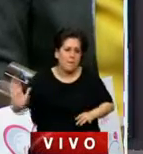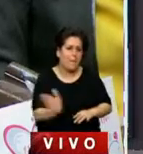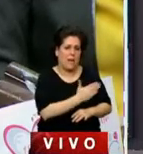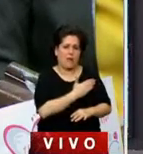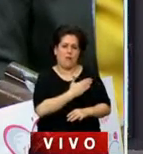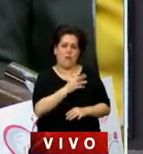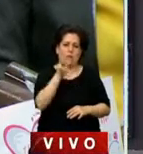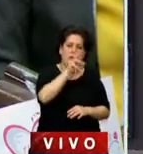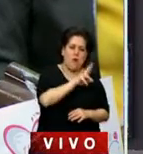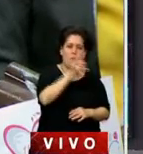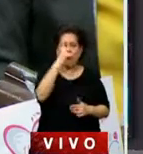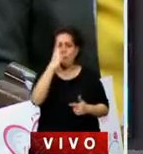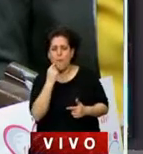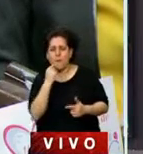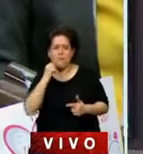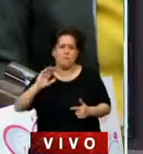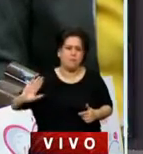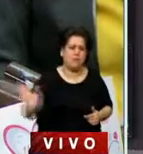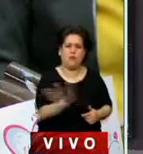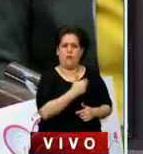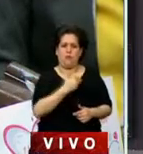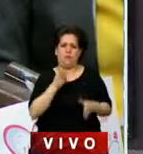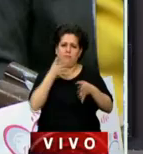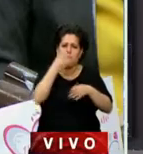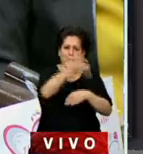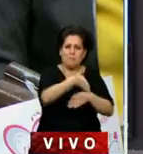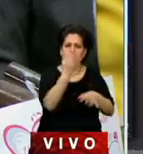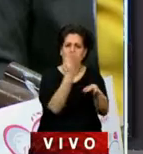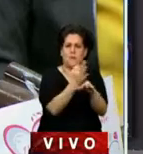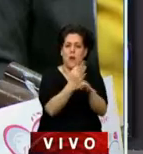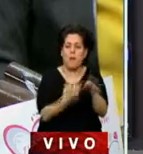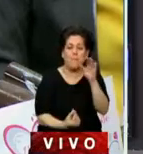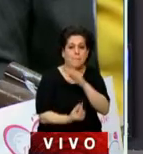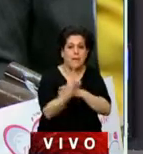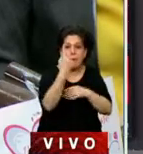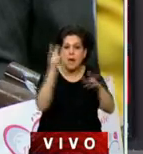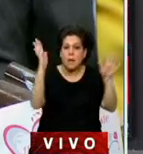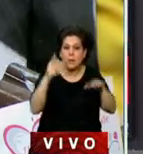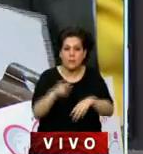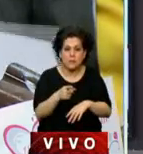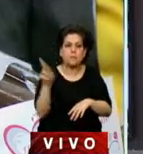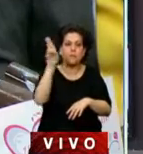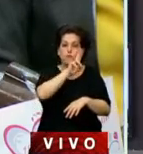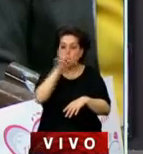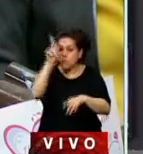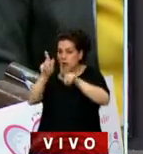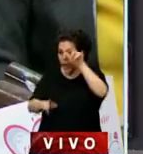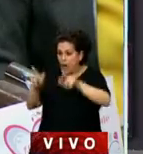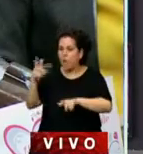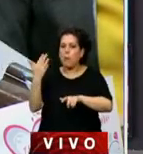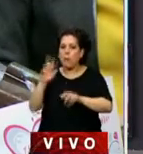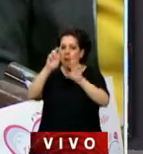transfieren al AMBA, a Capital Federal y parte de Provincia de Buenos Aires con respecto al interior de la Argentina,